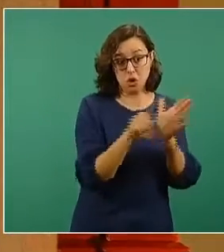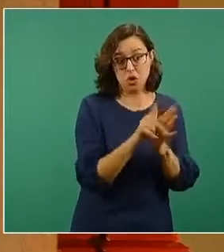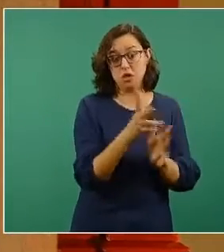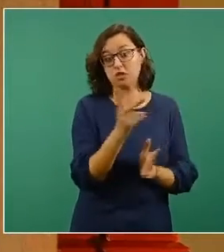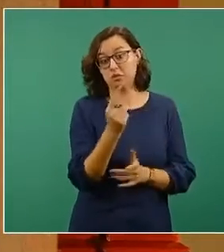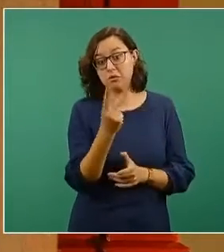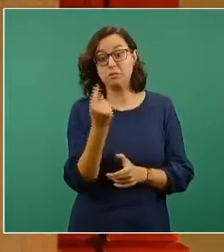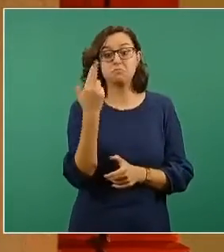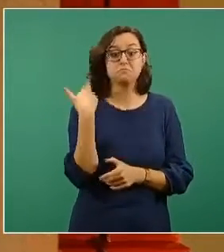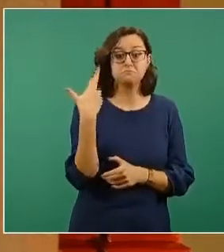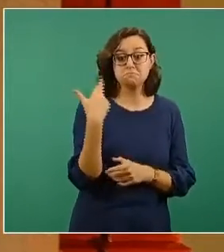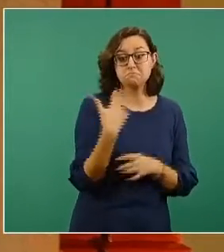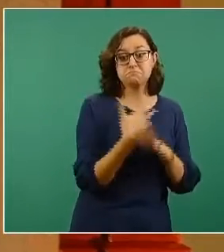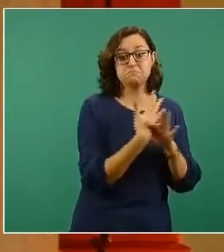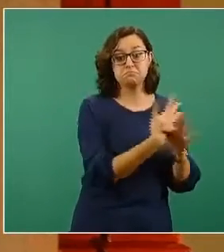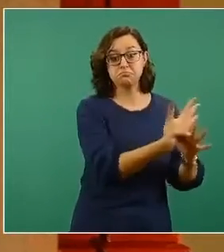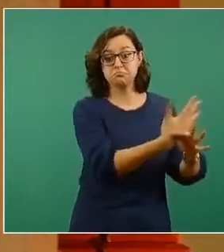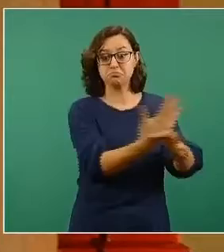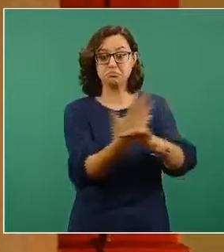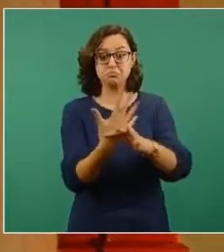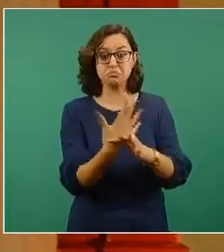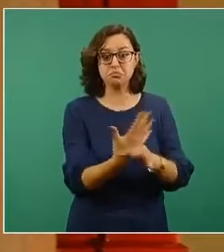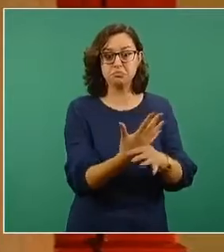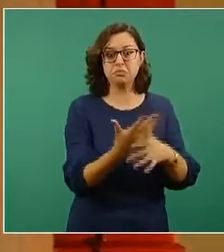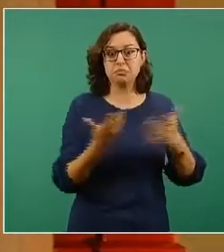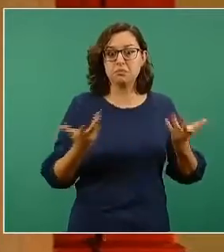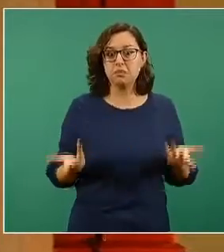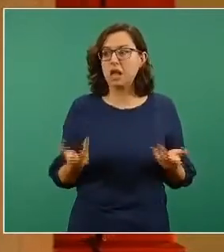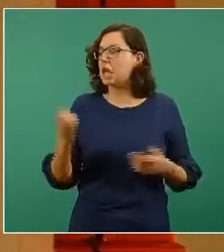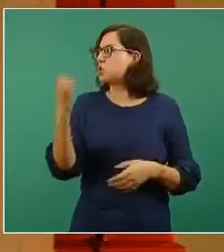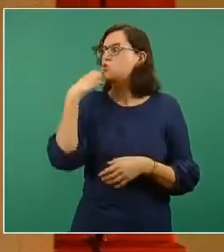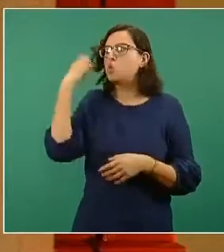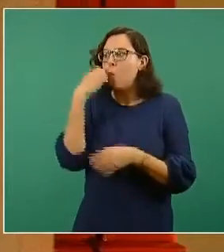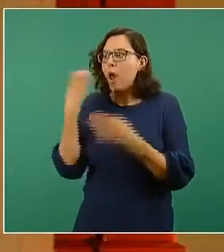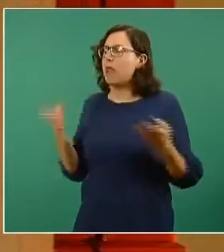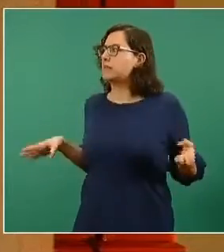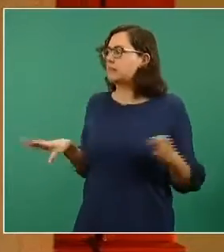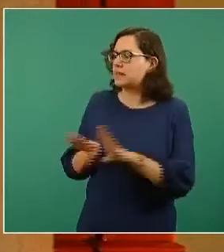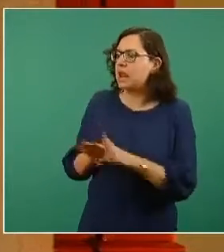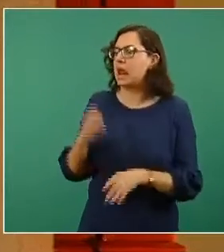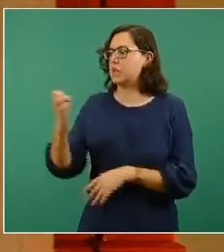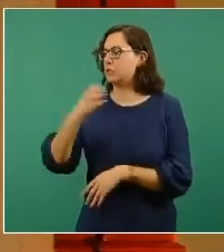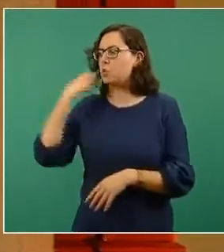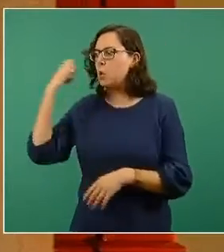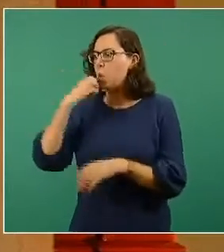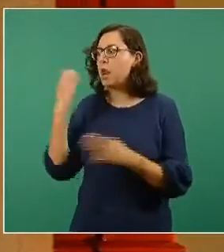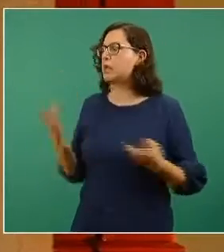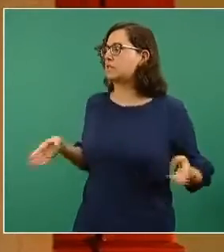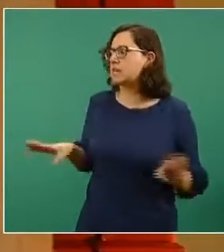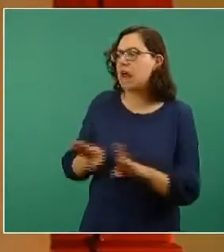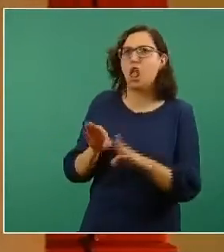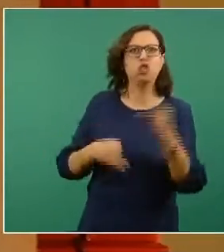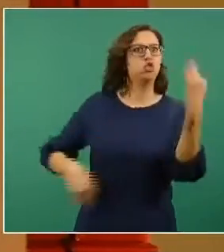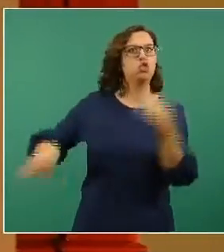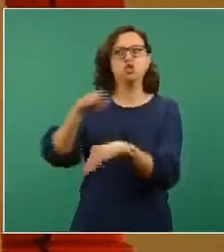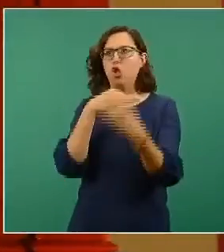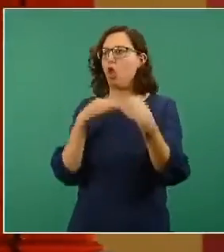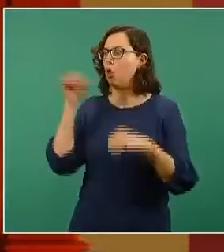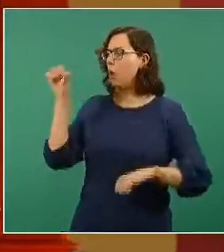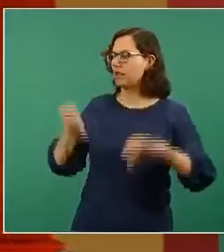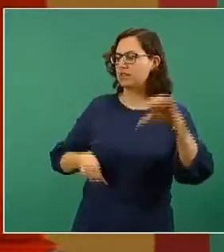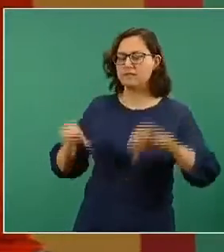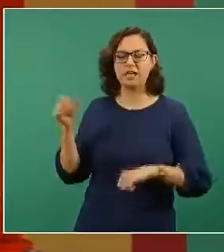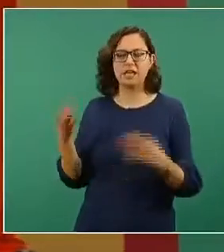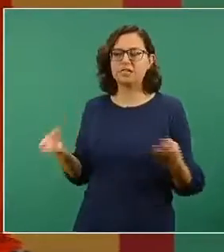de información, pugnaban porque cerráramos las escuelas y en general todo. Y usaban